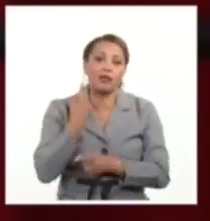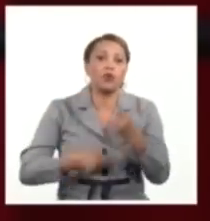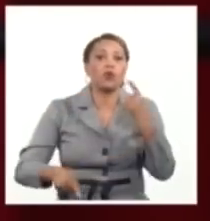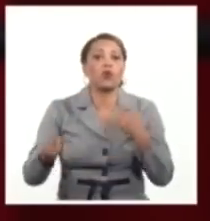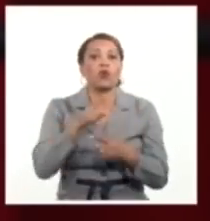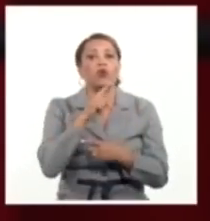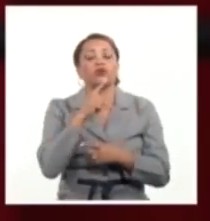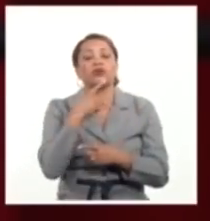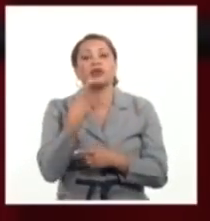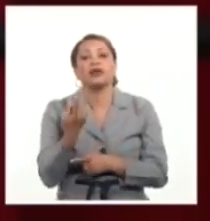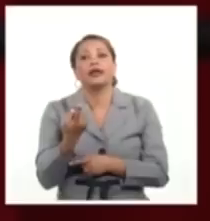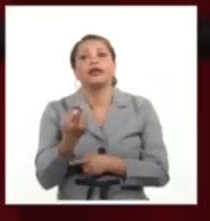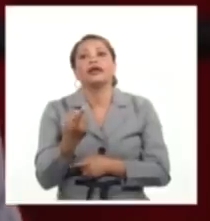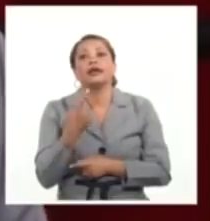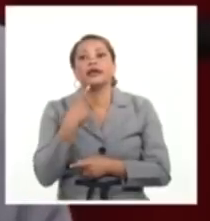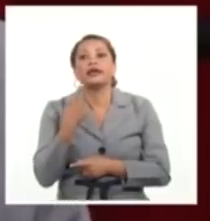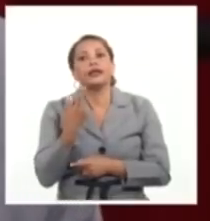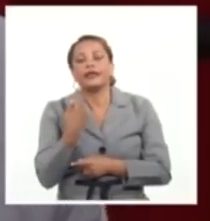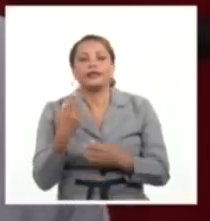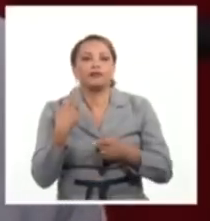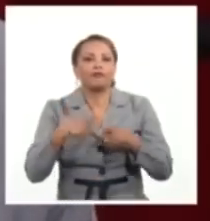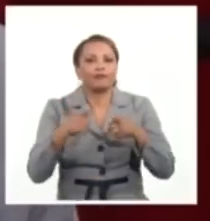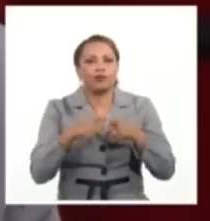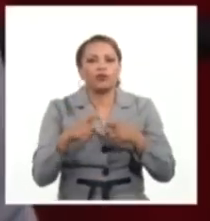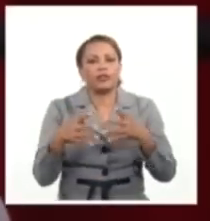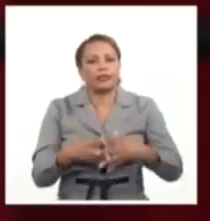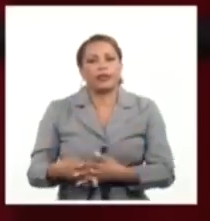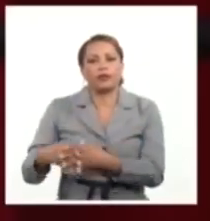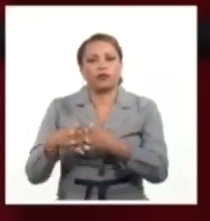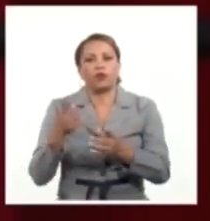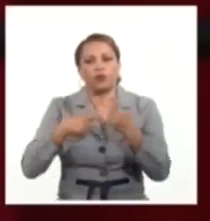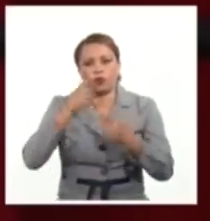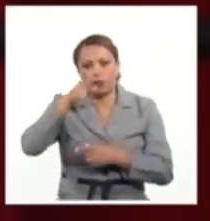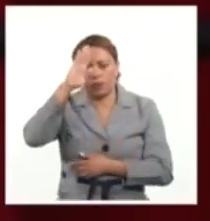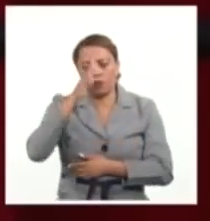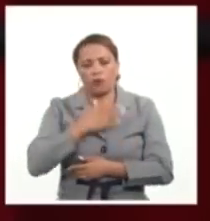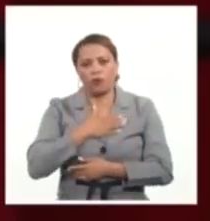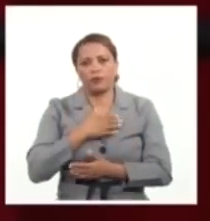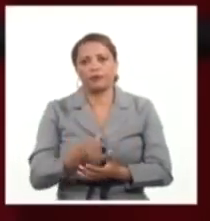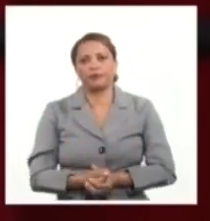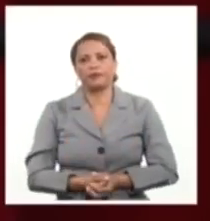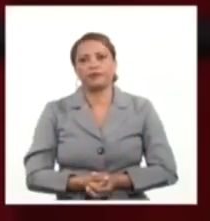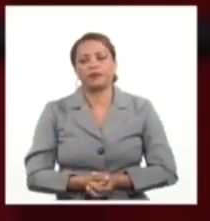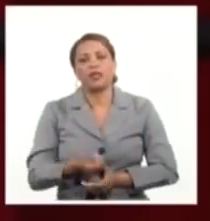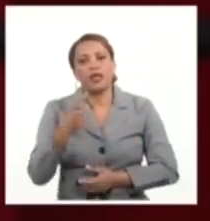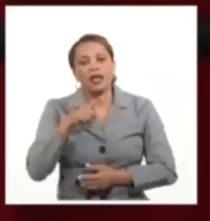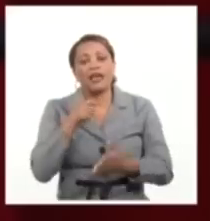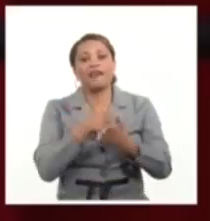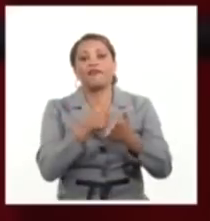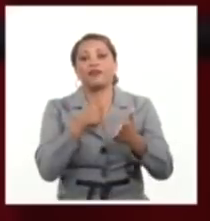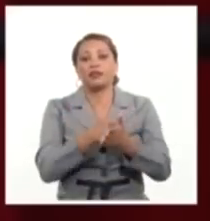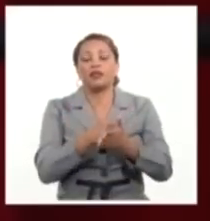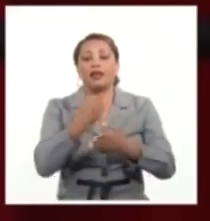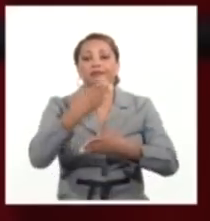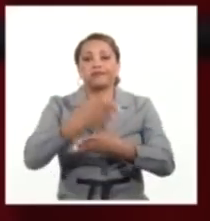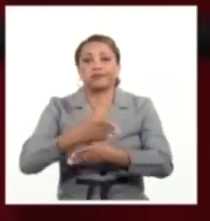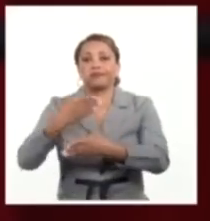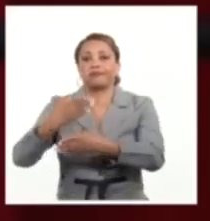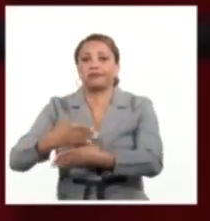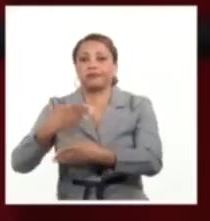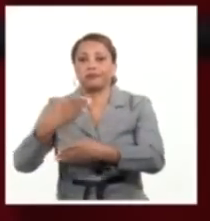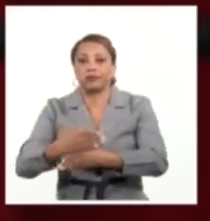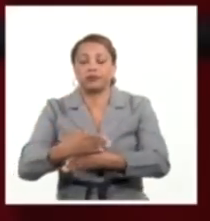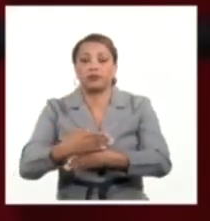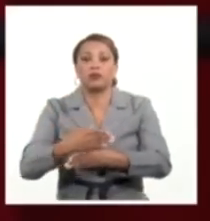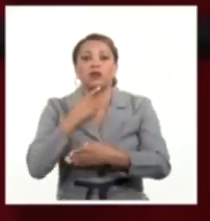cerco criminal e inaceptable. Queridos compatriotas, enfrentar adversidad tras adversidad,